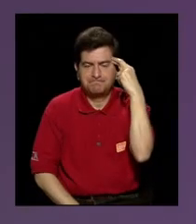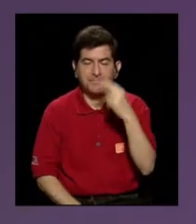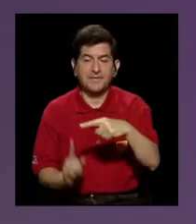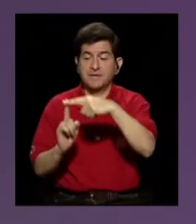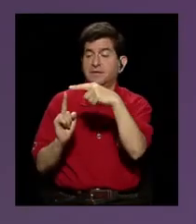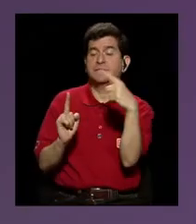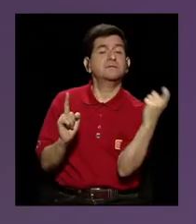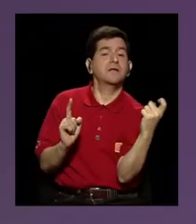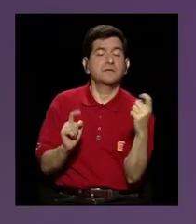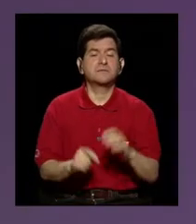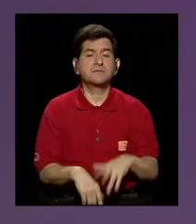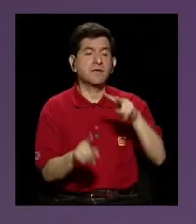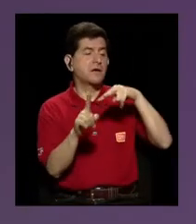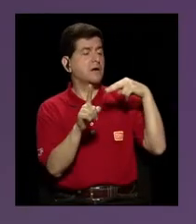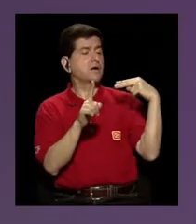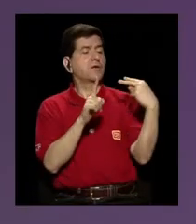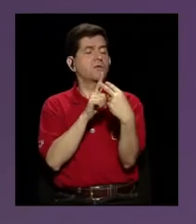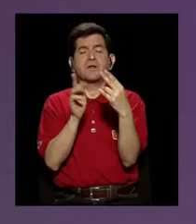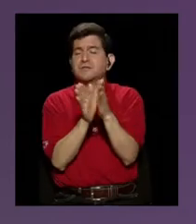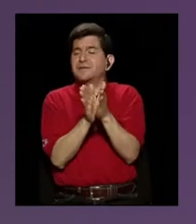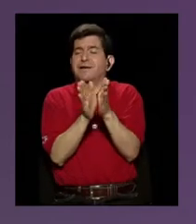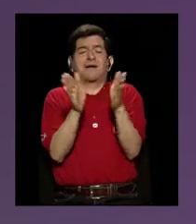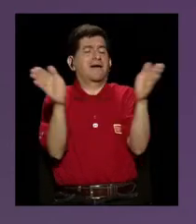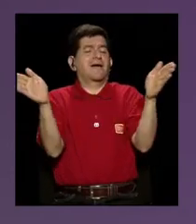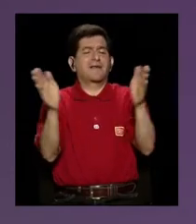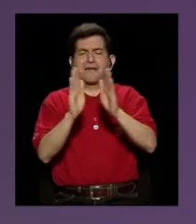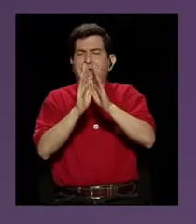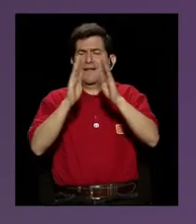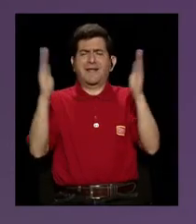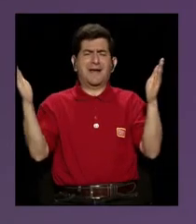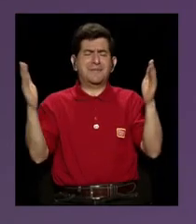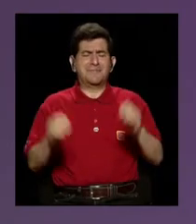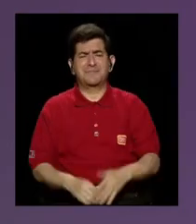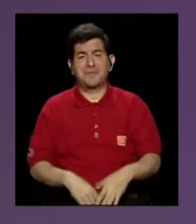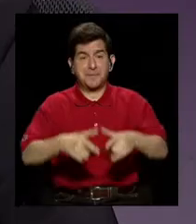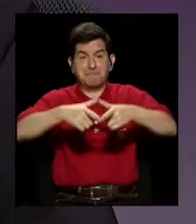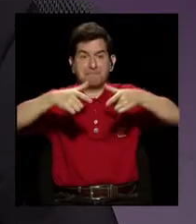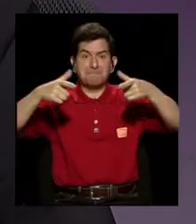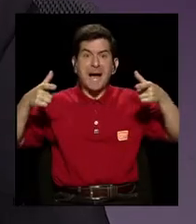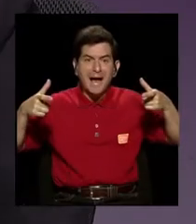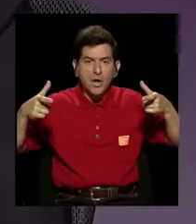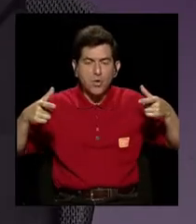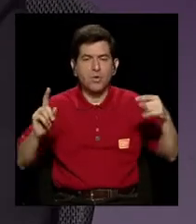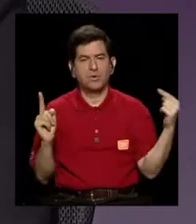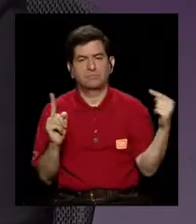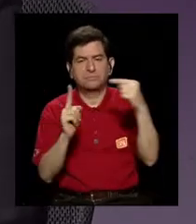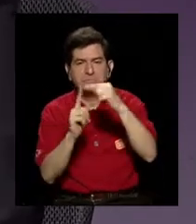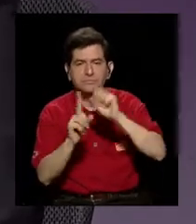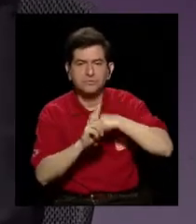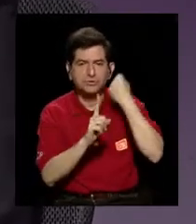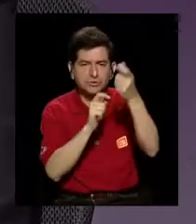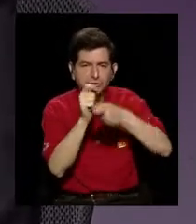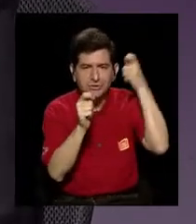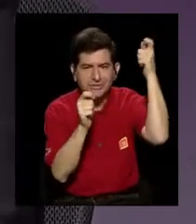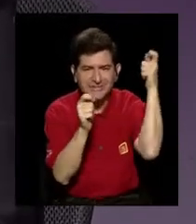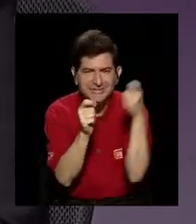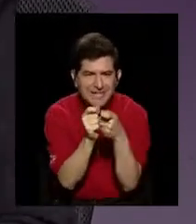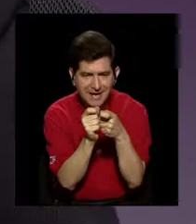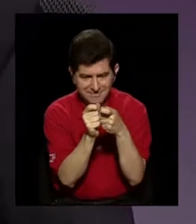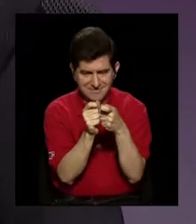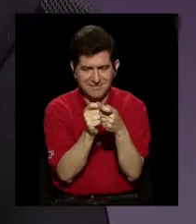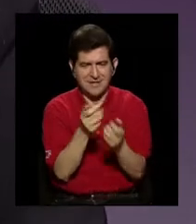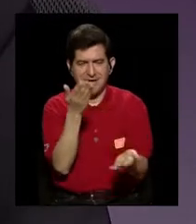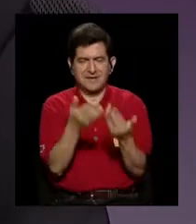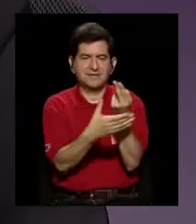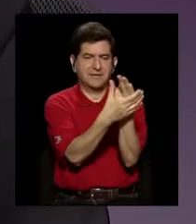van desde una visión muy general y muy amplia, muy macro, ¿verdad?, hasta una situación específica de